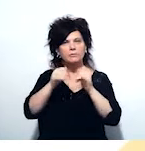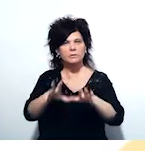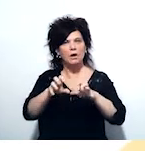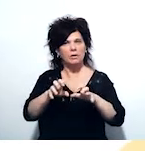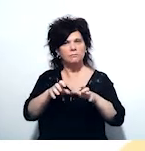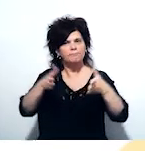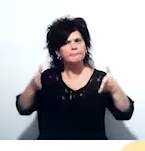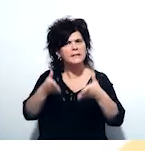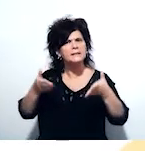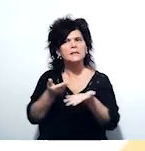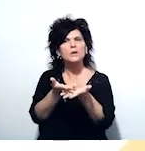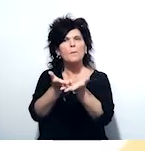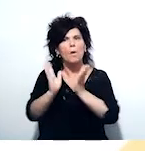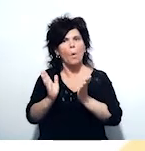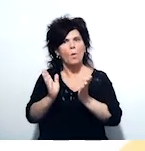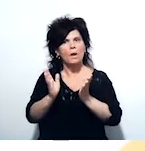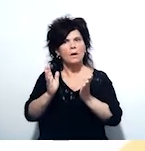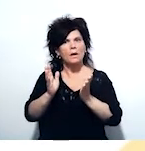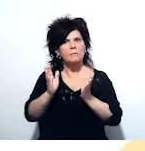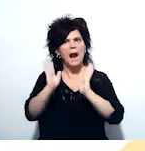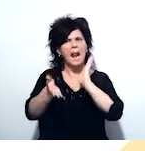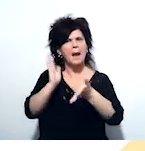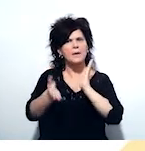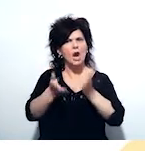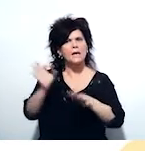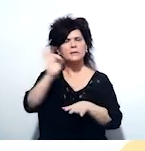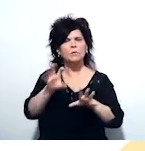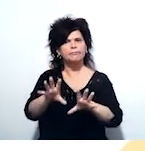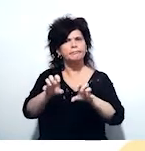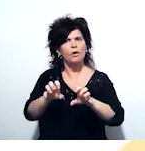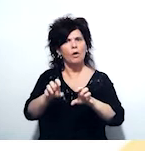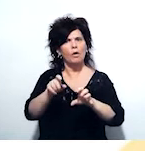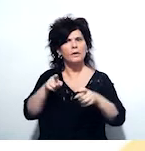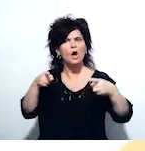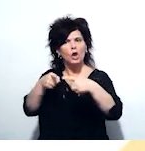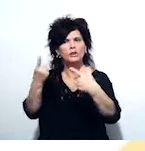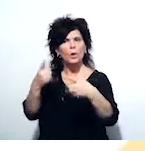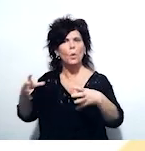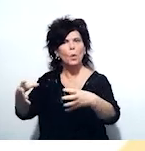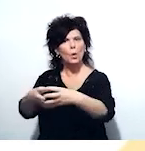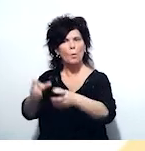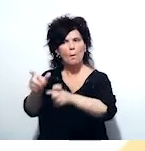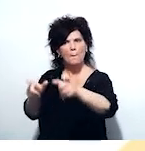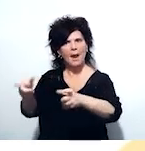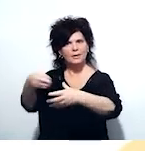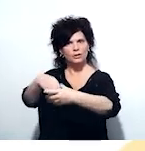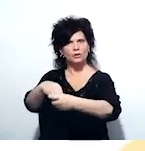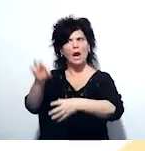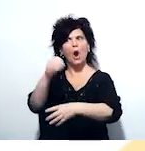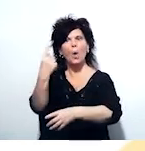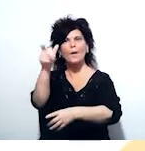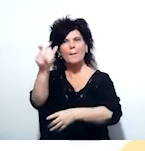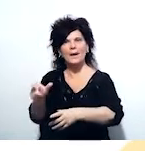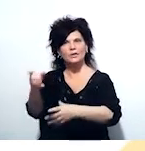como incitación pública a la violencia o al odio dirigido contra un grupo de personas o un miembro de dicho